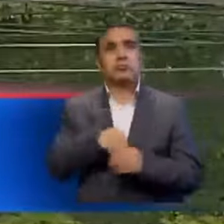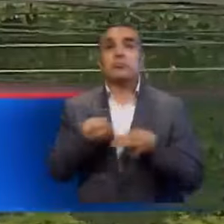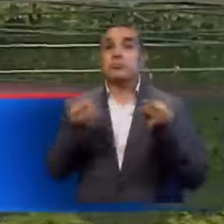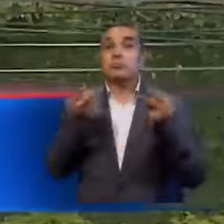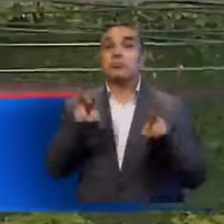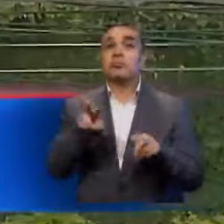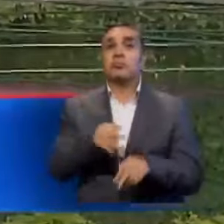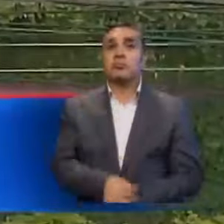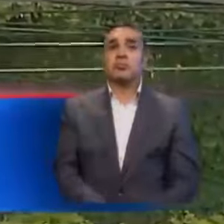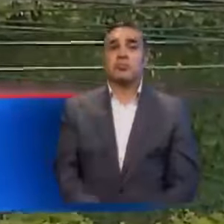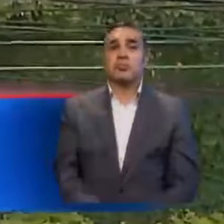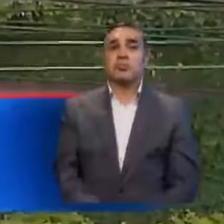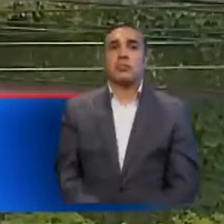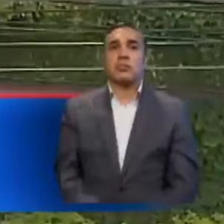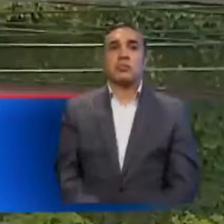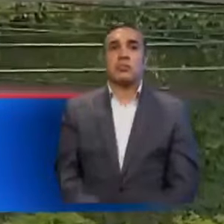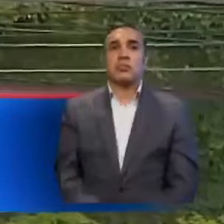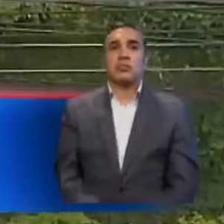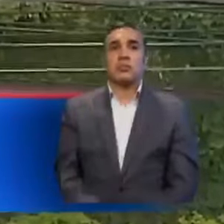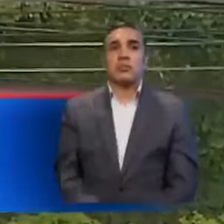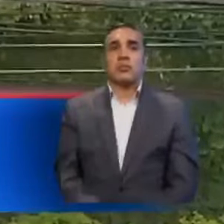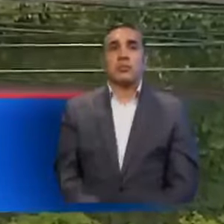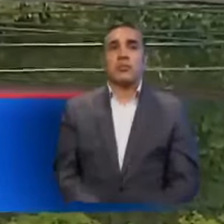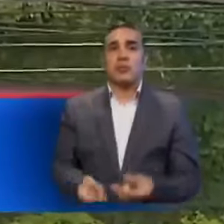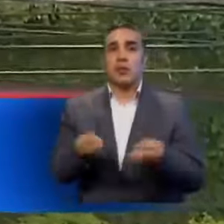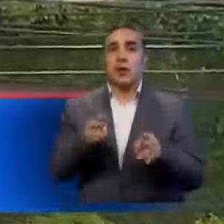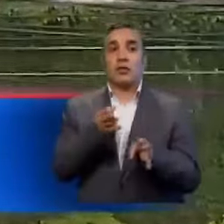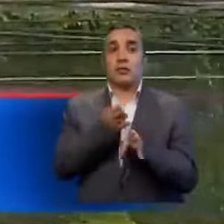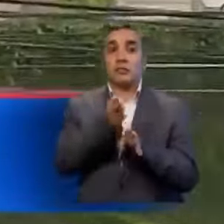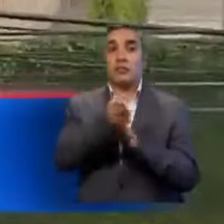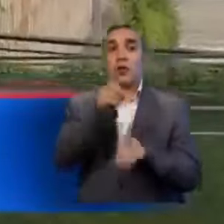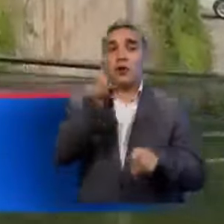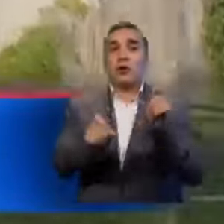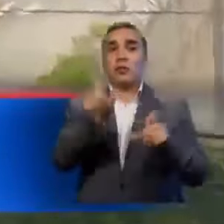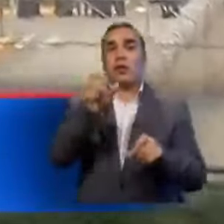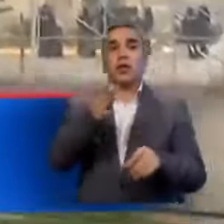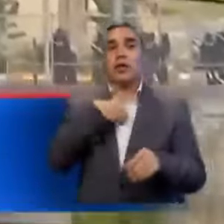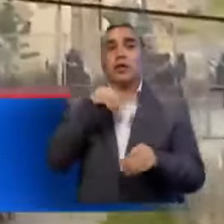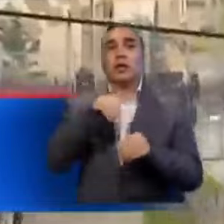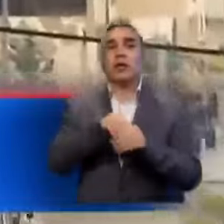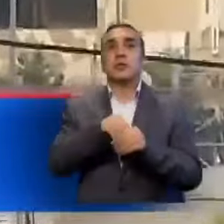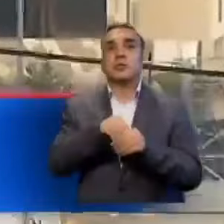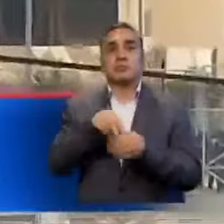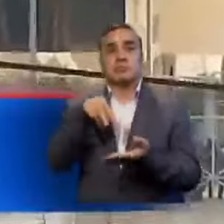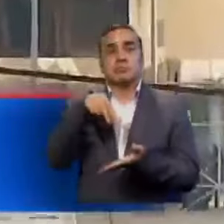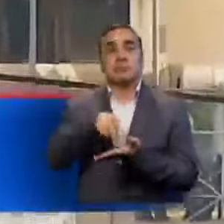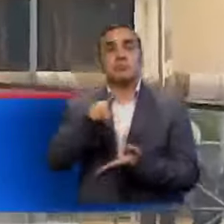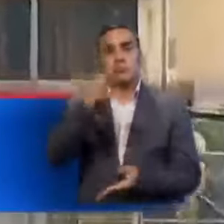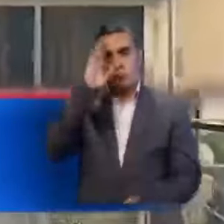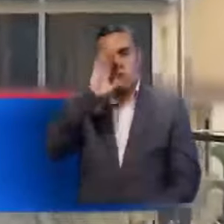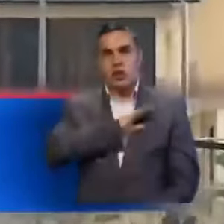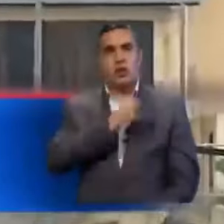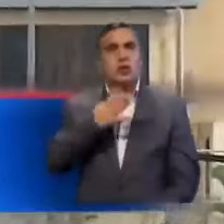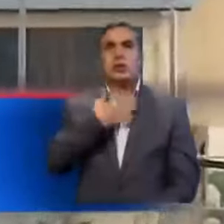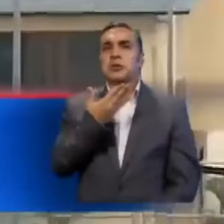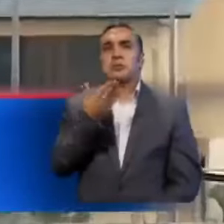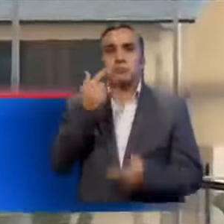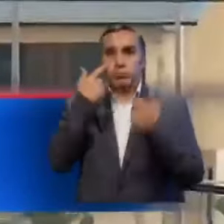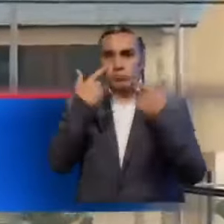inclusive encima de los bloques. Hay algunas personas que están encaramadas ahí, son policías que están